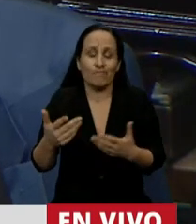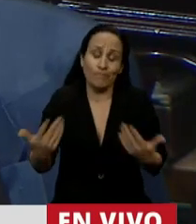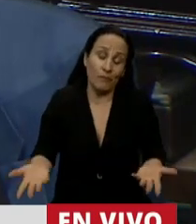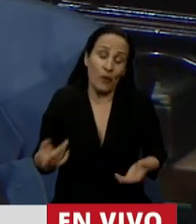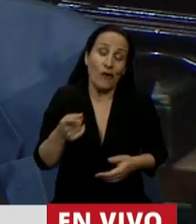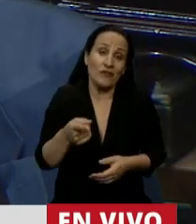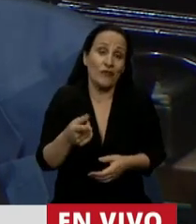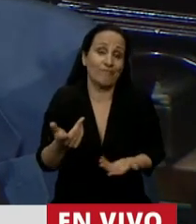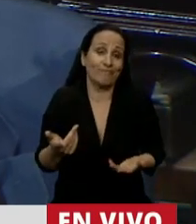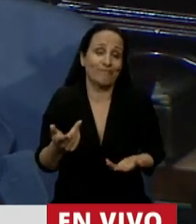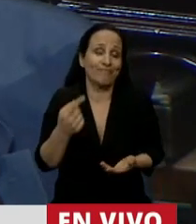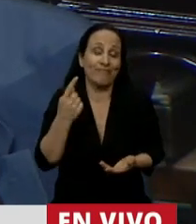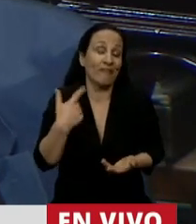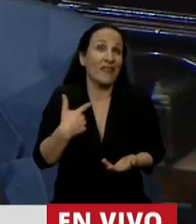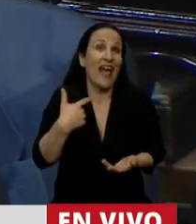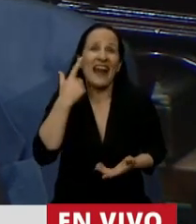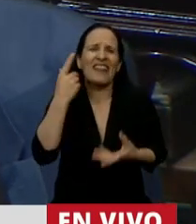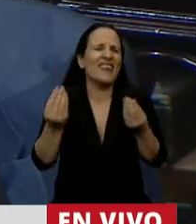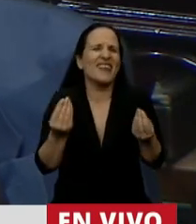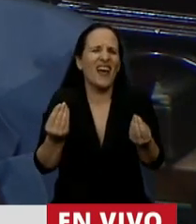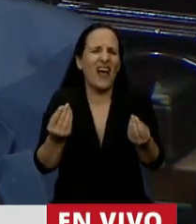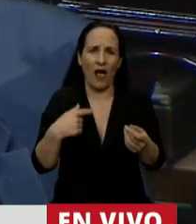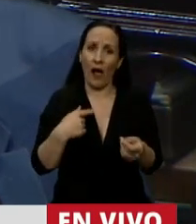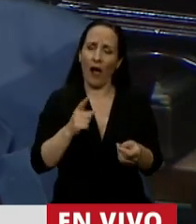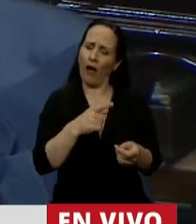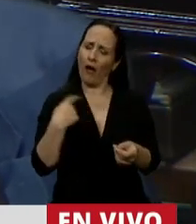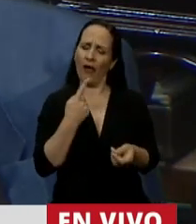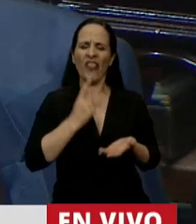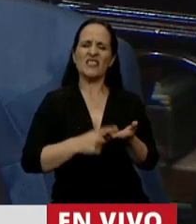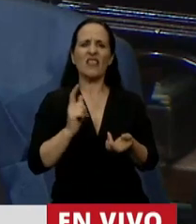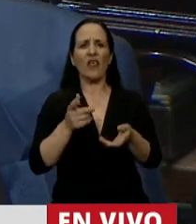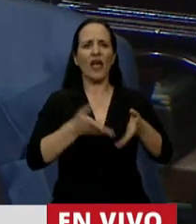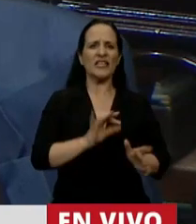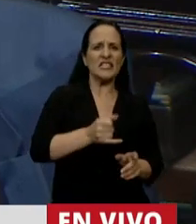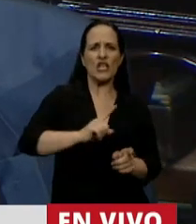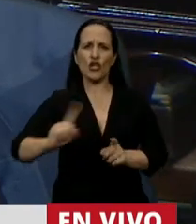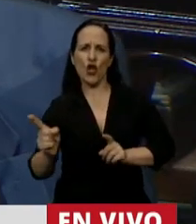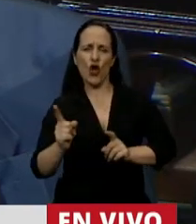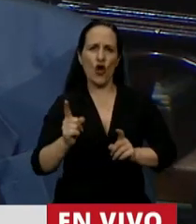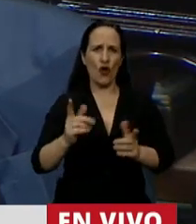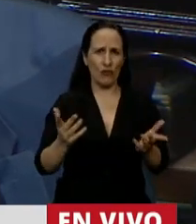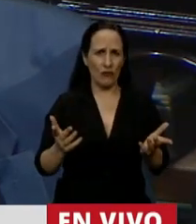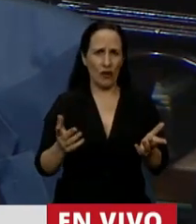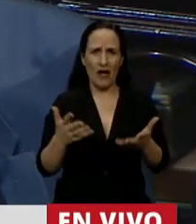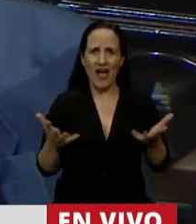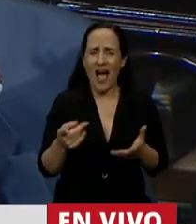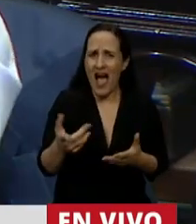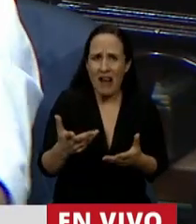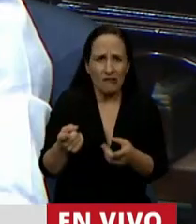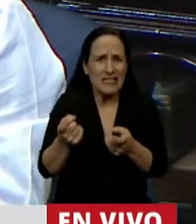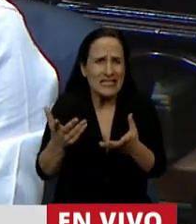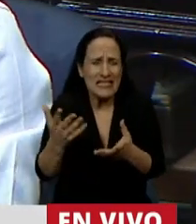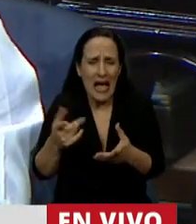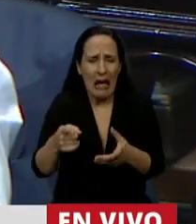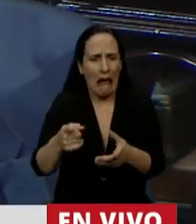¿qué Argentina sería si seleccionamos quién nace? ¿Qué Argentina sería si descartamos a los que tienen una necesidad